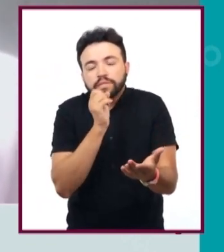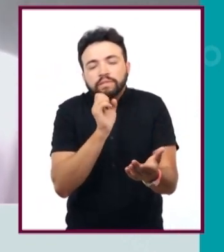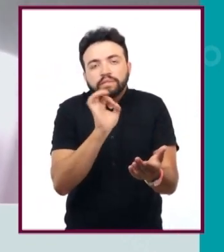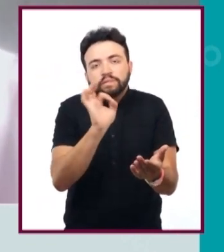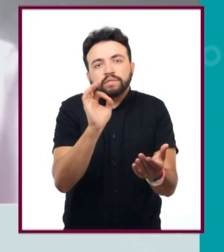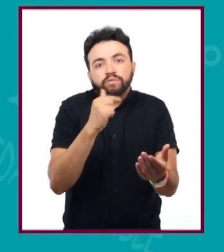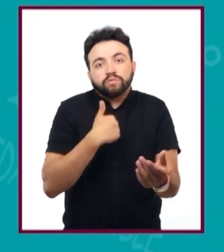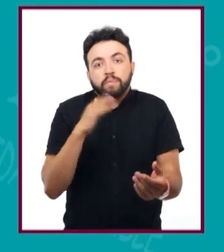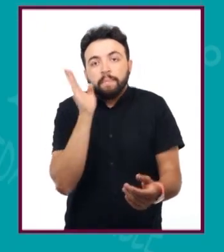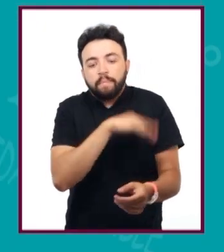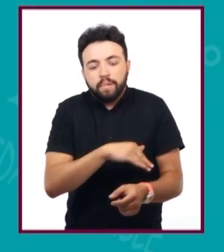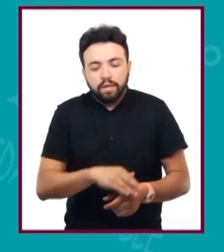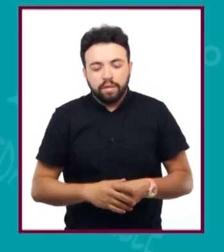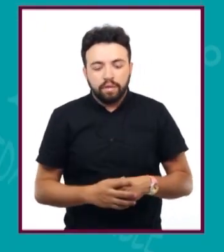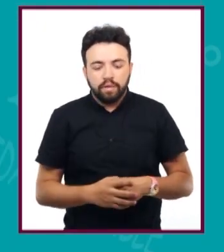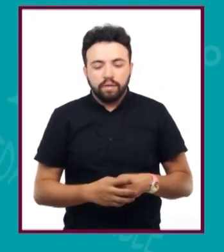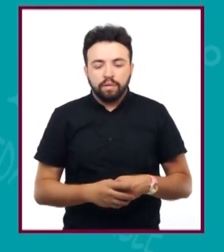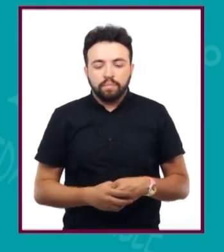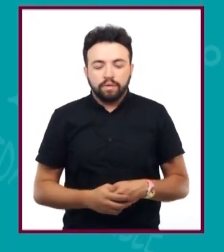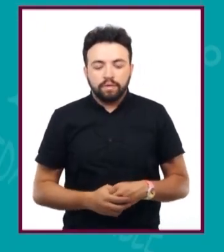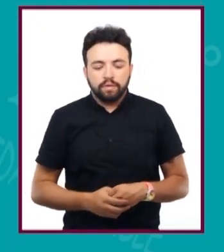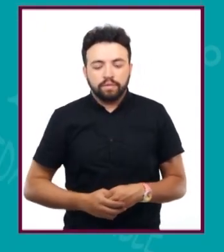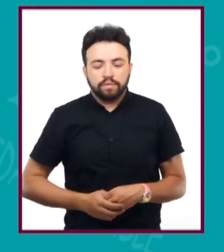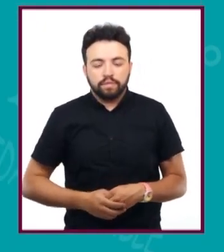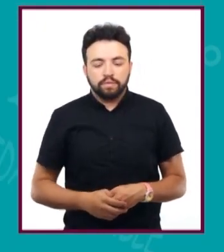estoy mal.